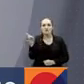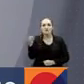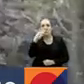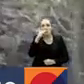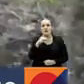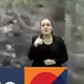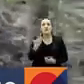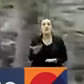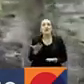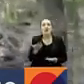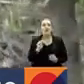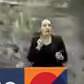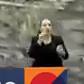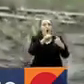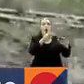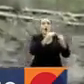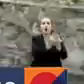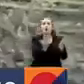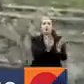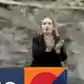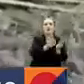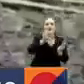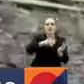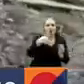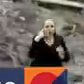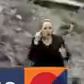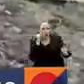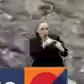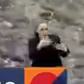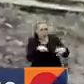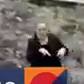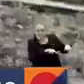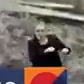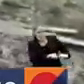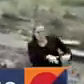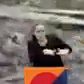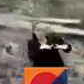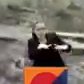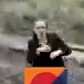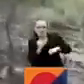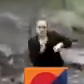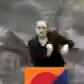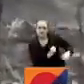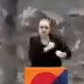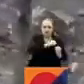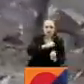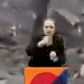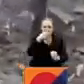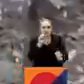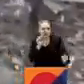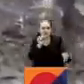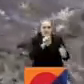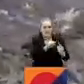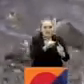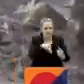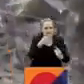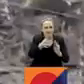se desbordó, inundando la población y dejando incomunicadas a decenas de familias. En minutos les contamos la